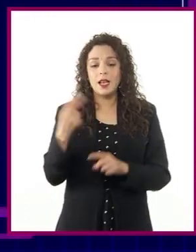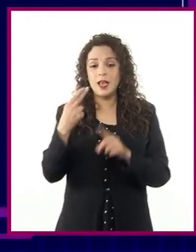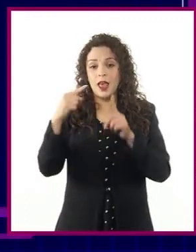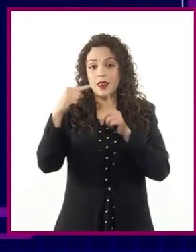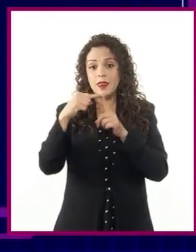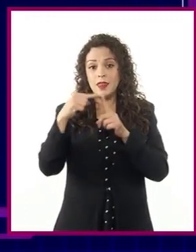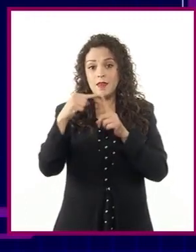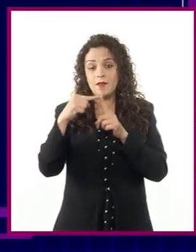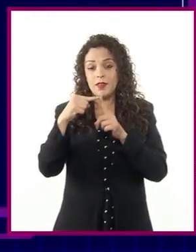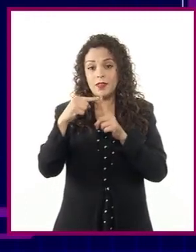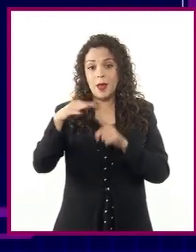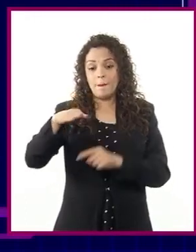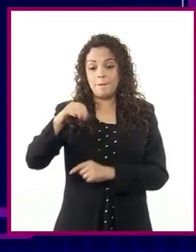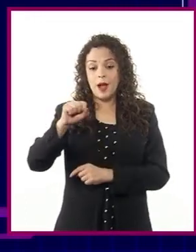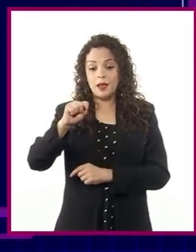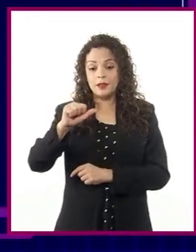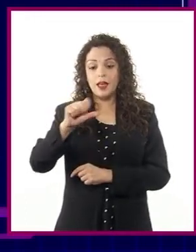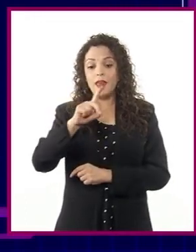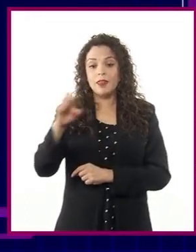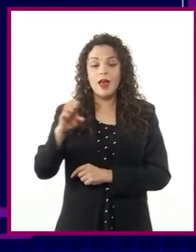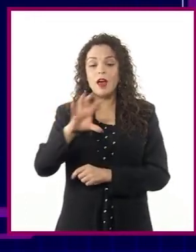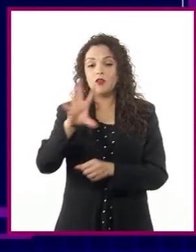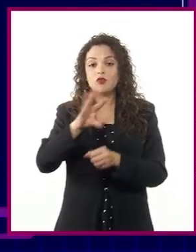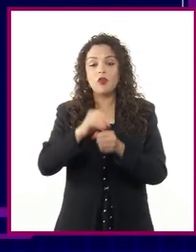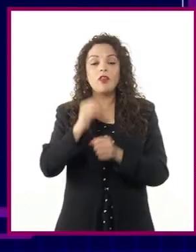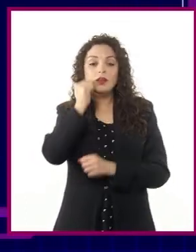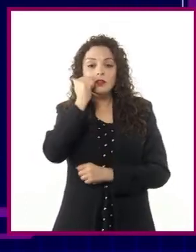de todos los jabones que están en la caja y